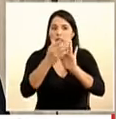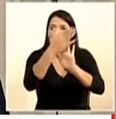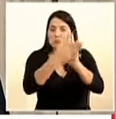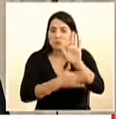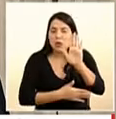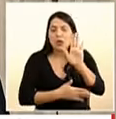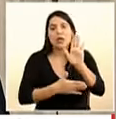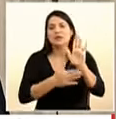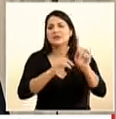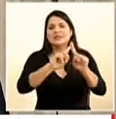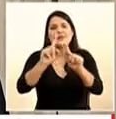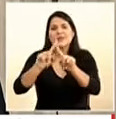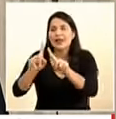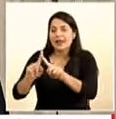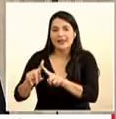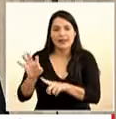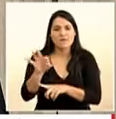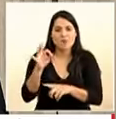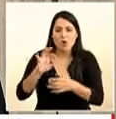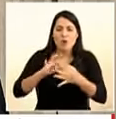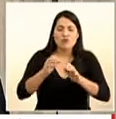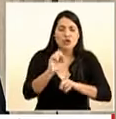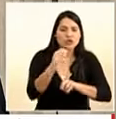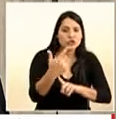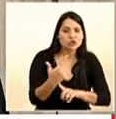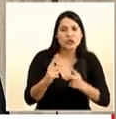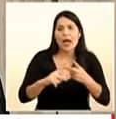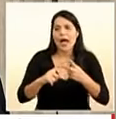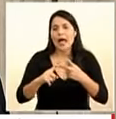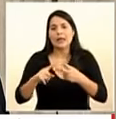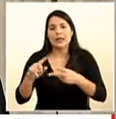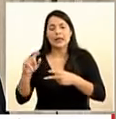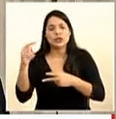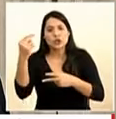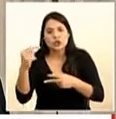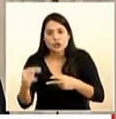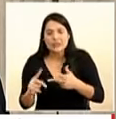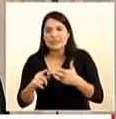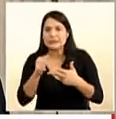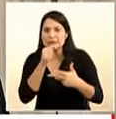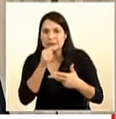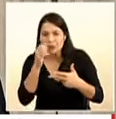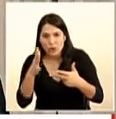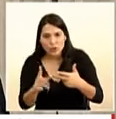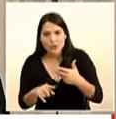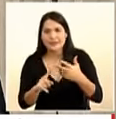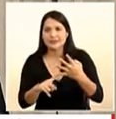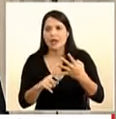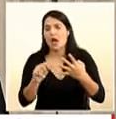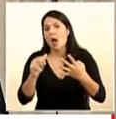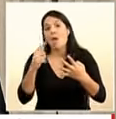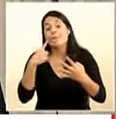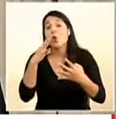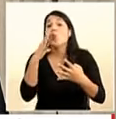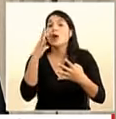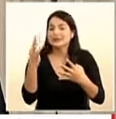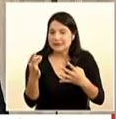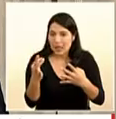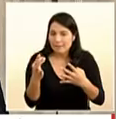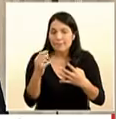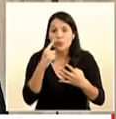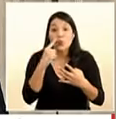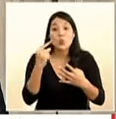forma en diferentes medios en redes sociales con la ayuda de la prensa también en otros productos vía whatsapp para que la gente